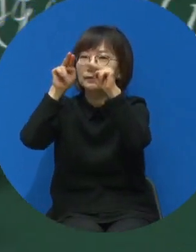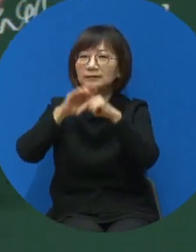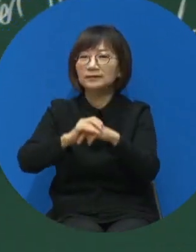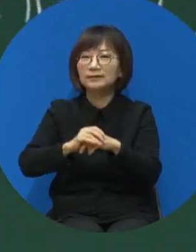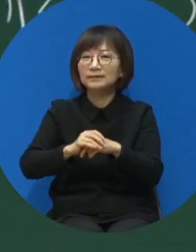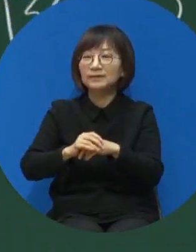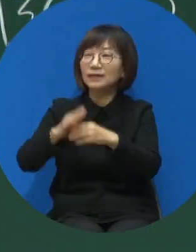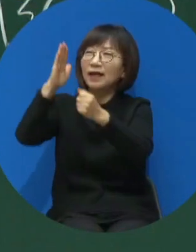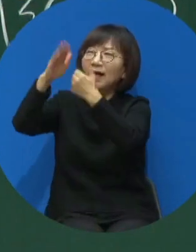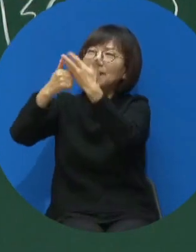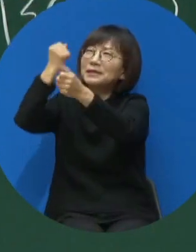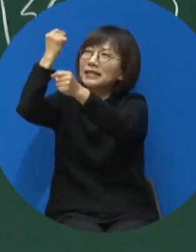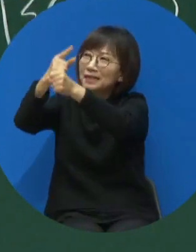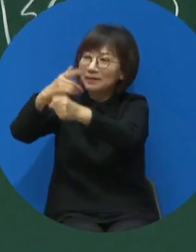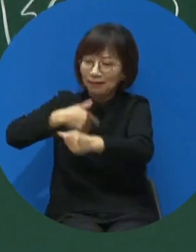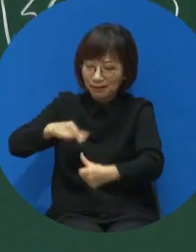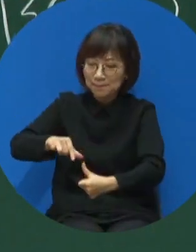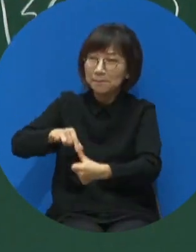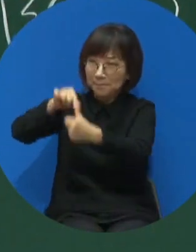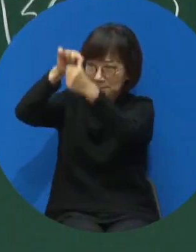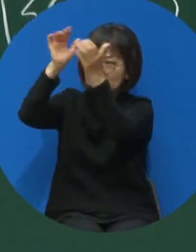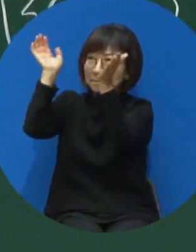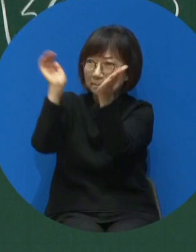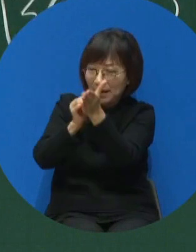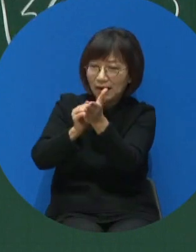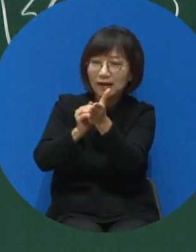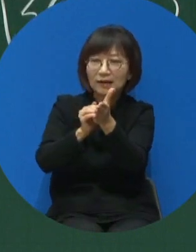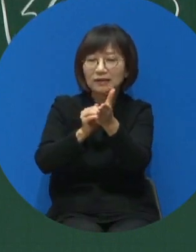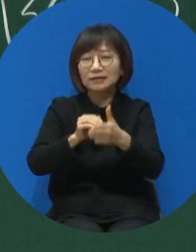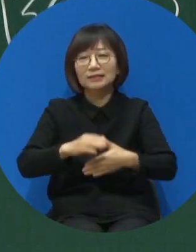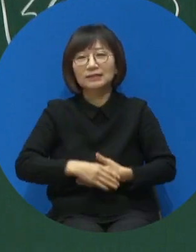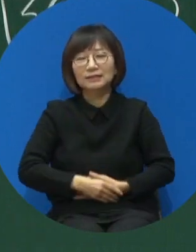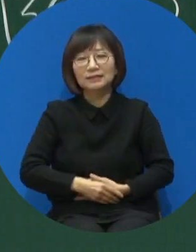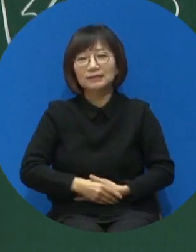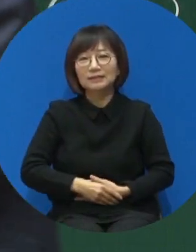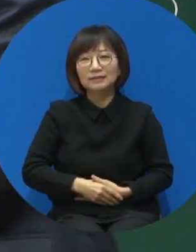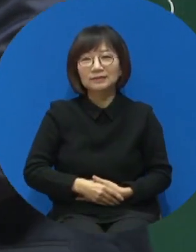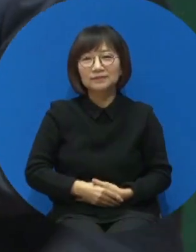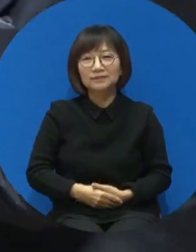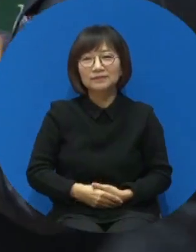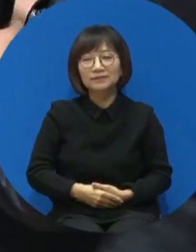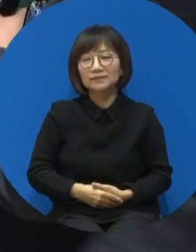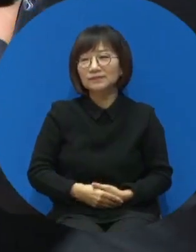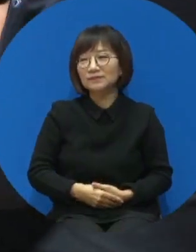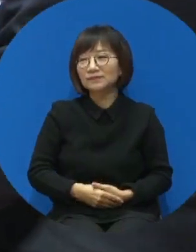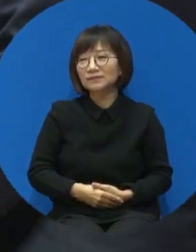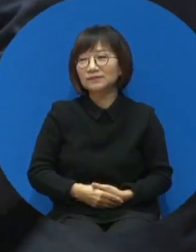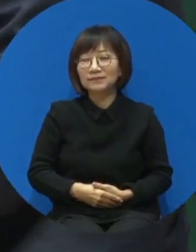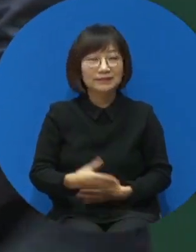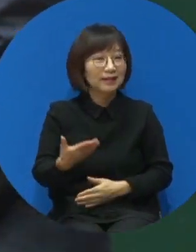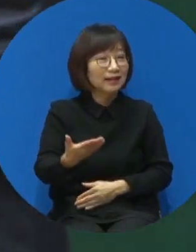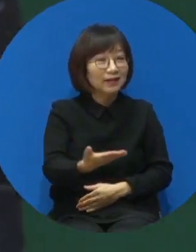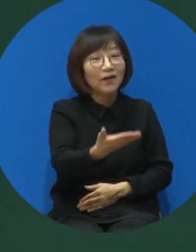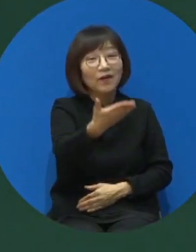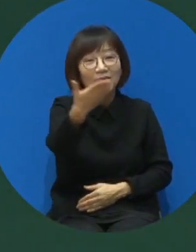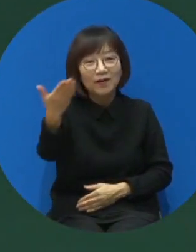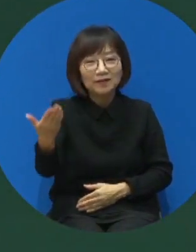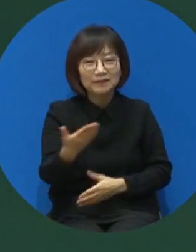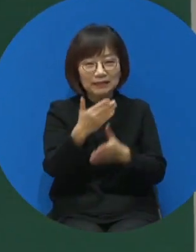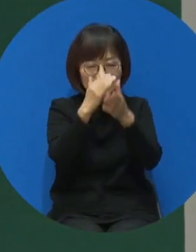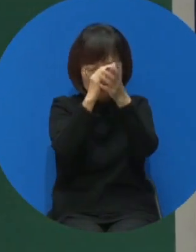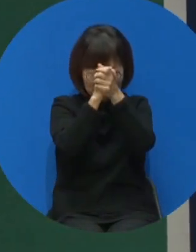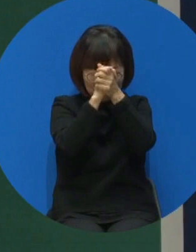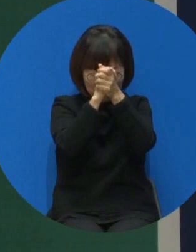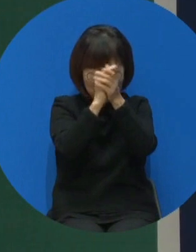darling y 36 metro dios ya me ha rescatado de ahí de nuevo ni u2 deprimir gratis mont ir en gol